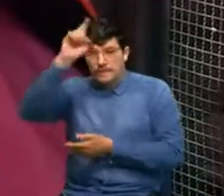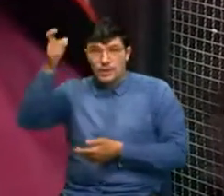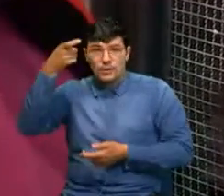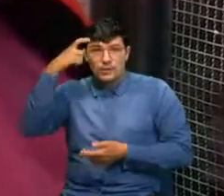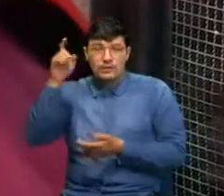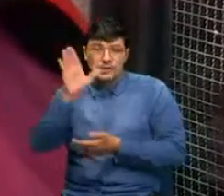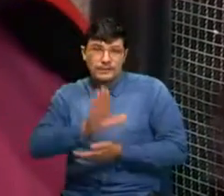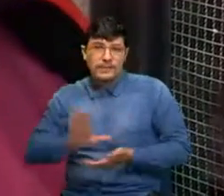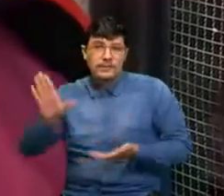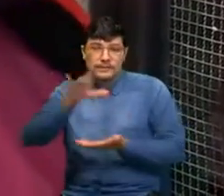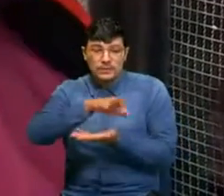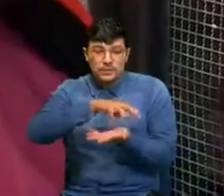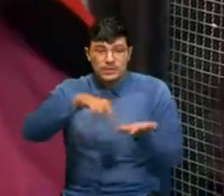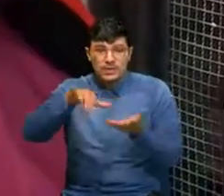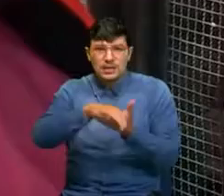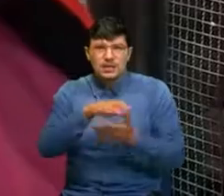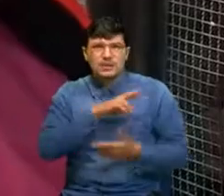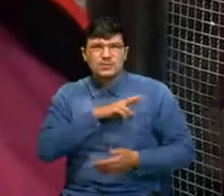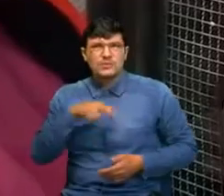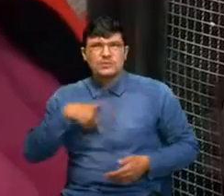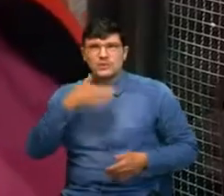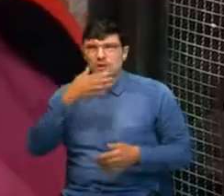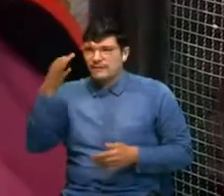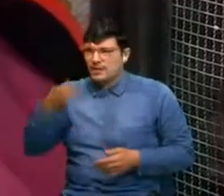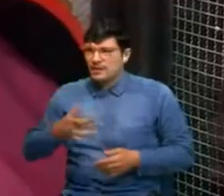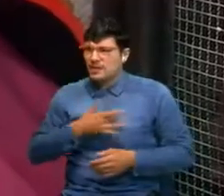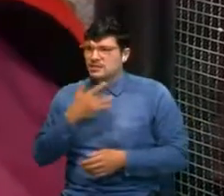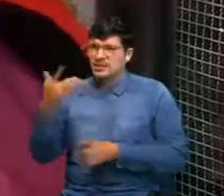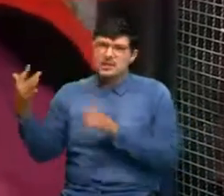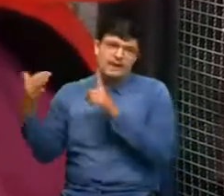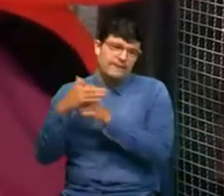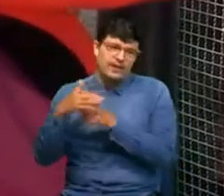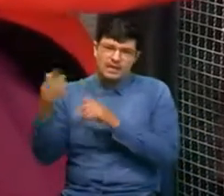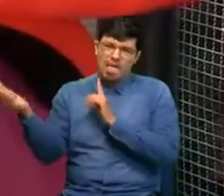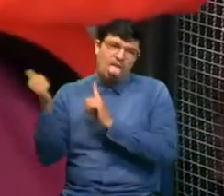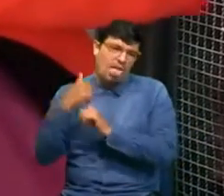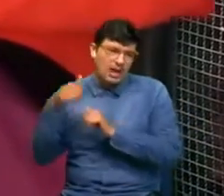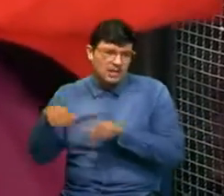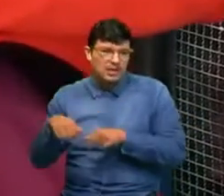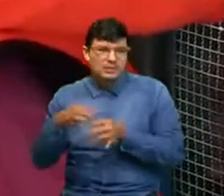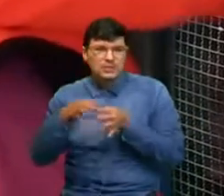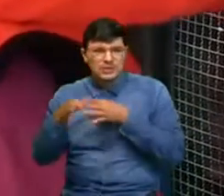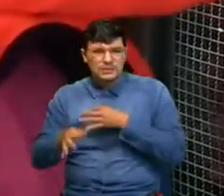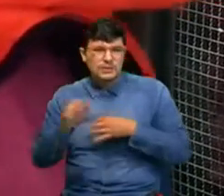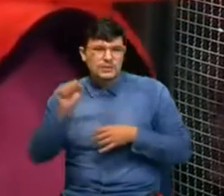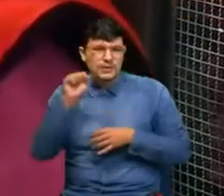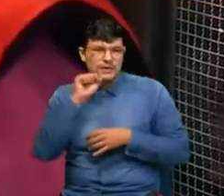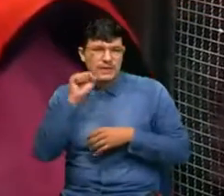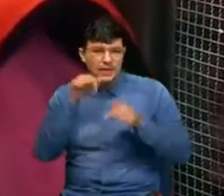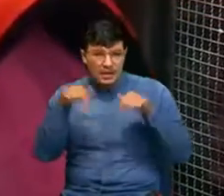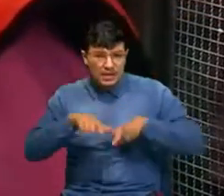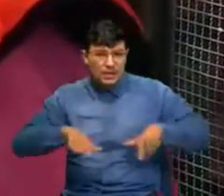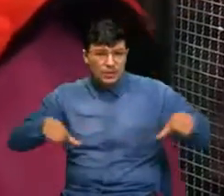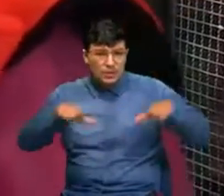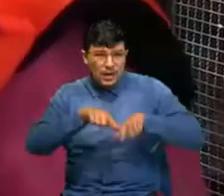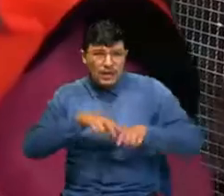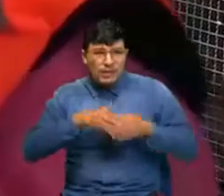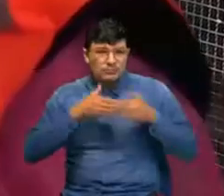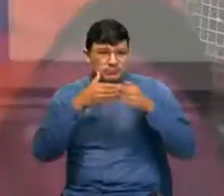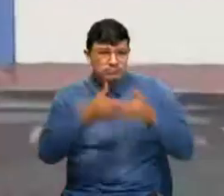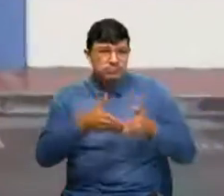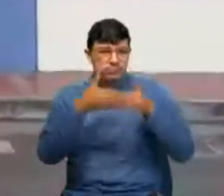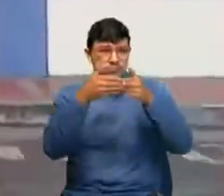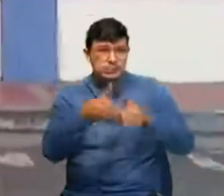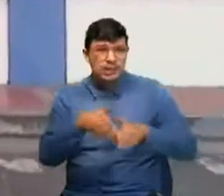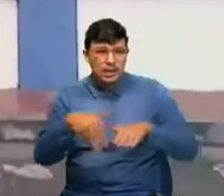De verdad nos sentimos como afectados, descuidados, el municipio de Barranca, un puerto tan importante como el de Barranca Bermeja, que no tengamos